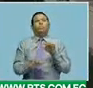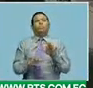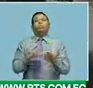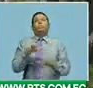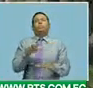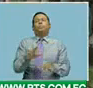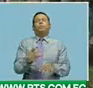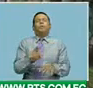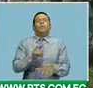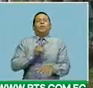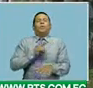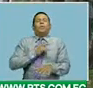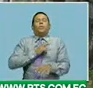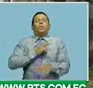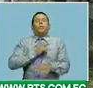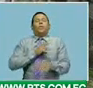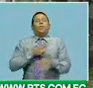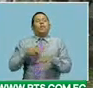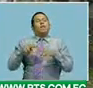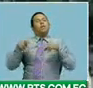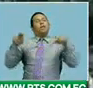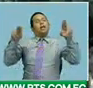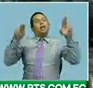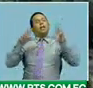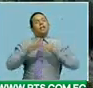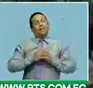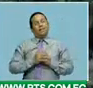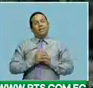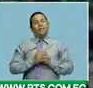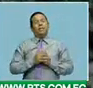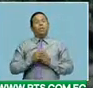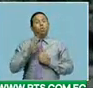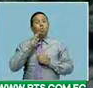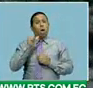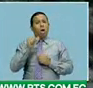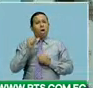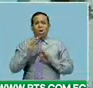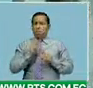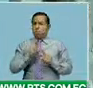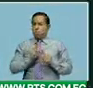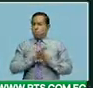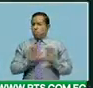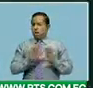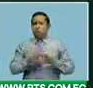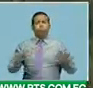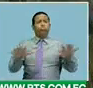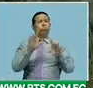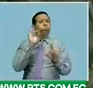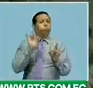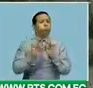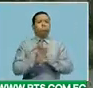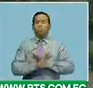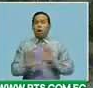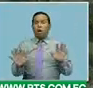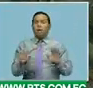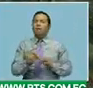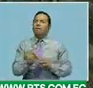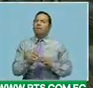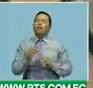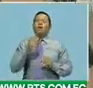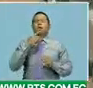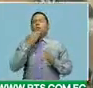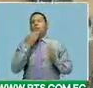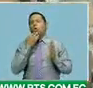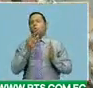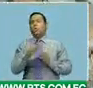super spa natural. Pero Cuenca es mucho más que un medio ambiente perfecto, con climas que oscilan